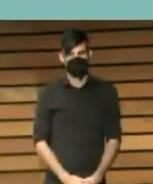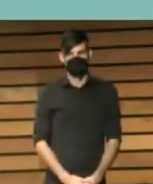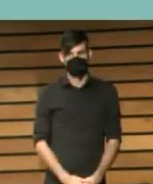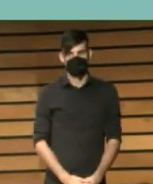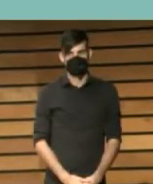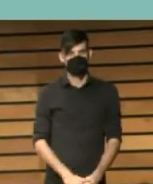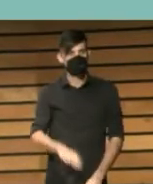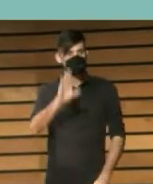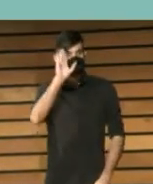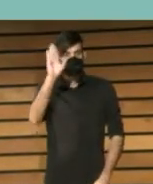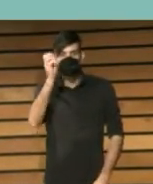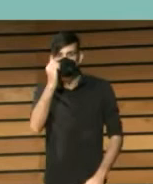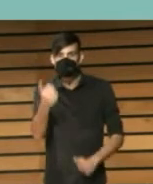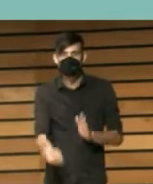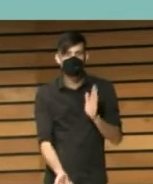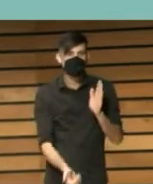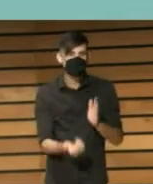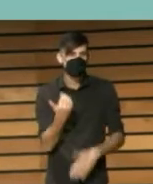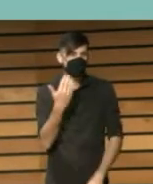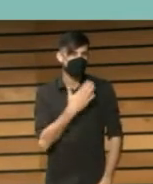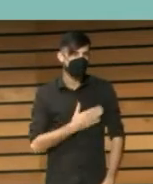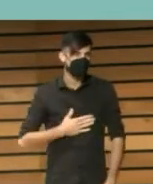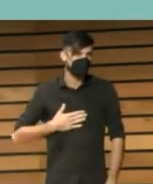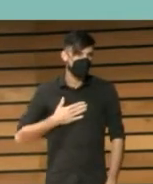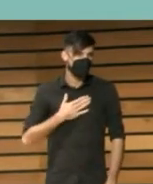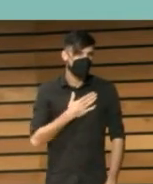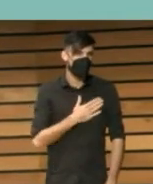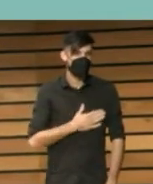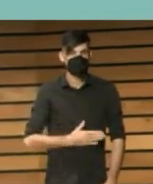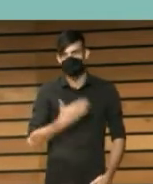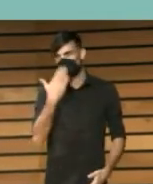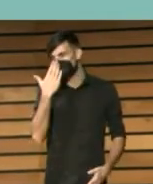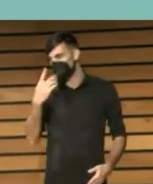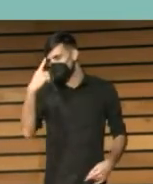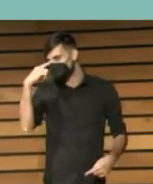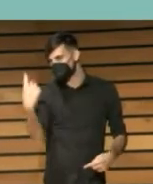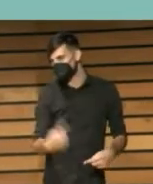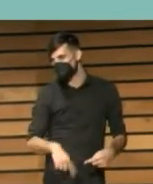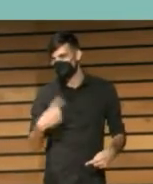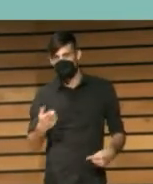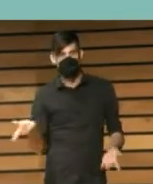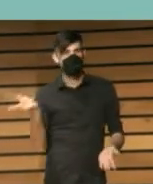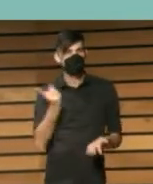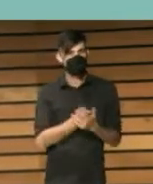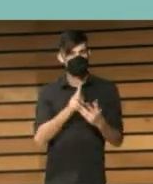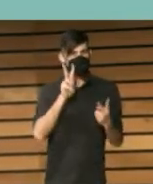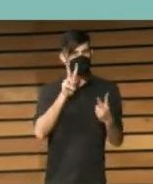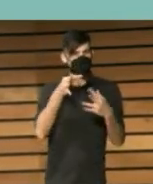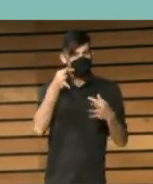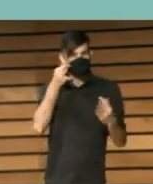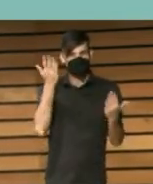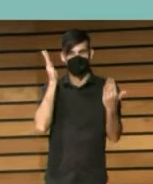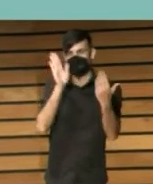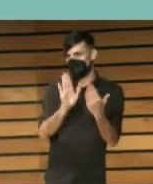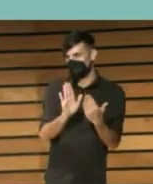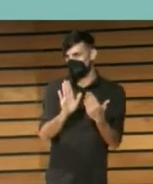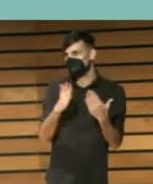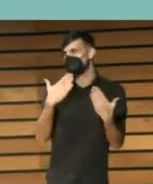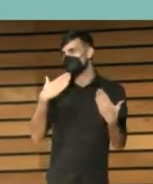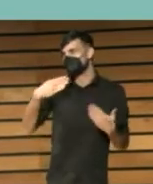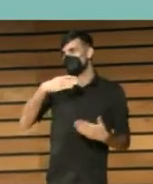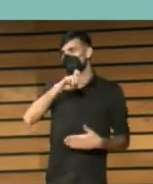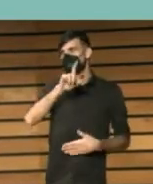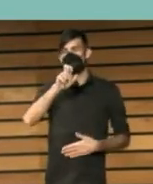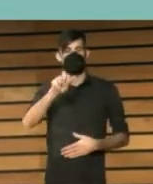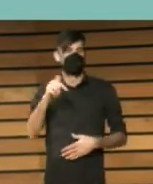Bueno, muy buenos días. Qué gusto estar aquí. De verdad que esto impresiona, ¿eh? Otra vez encontrarnos todos. Gracias, Belén, por tu presentación.